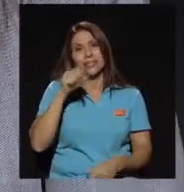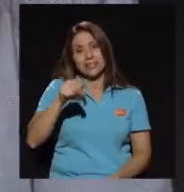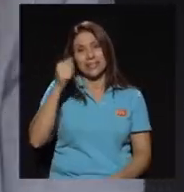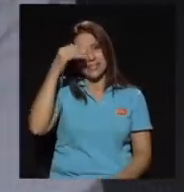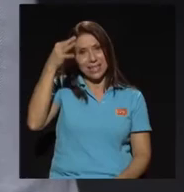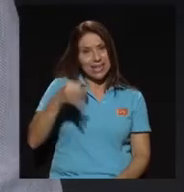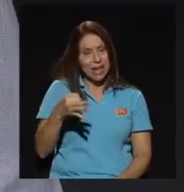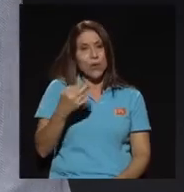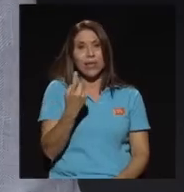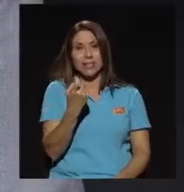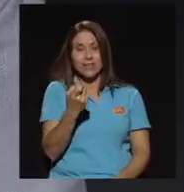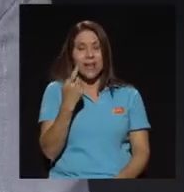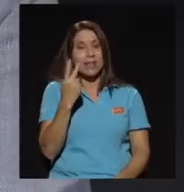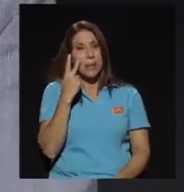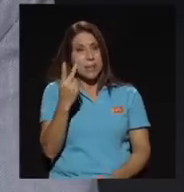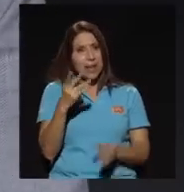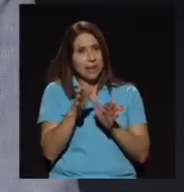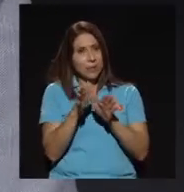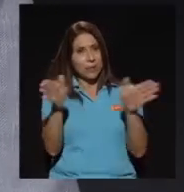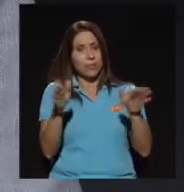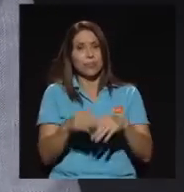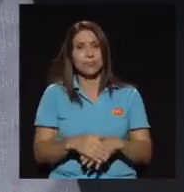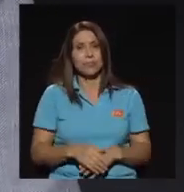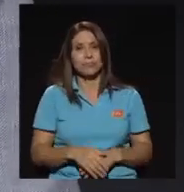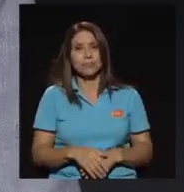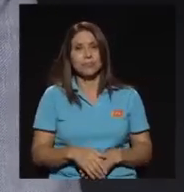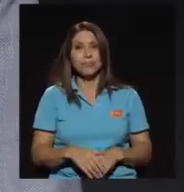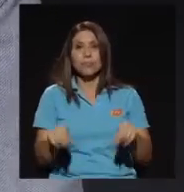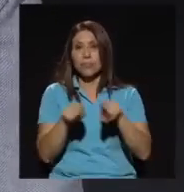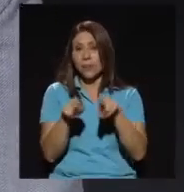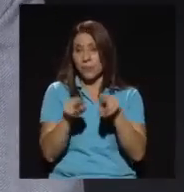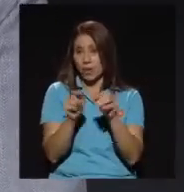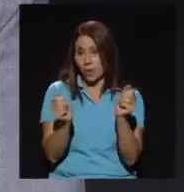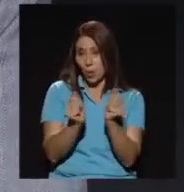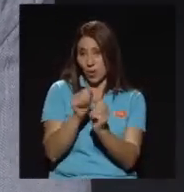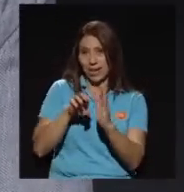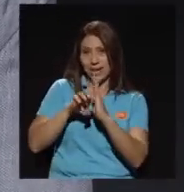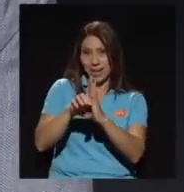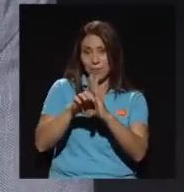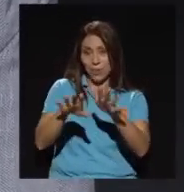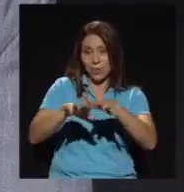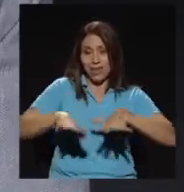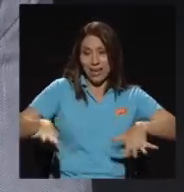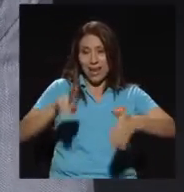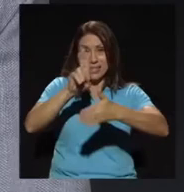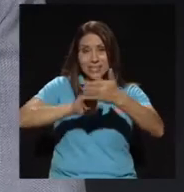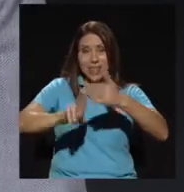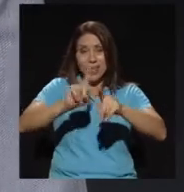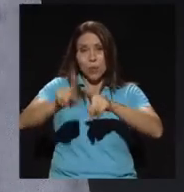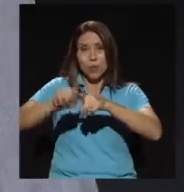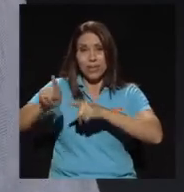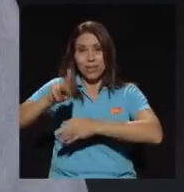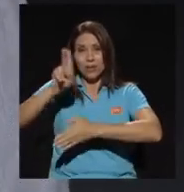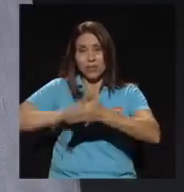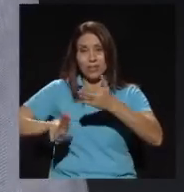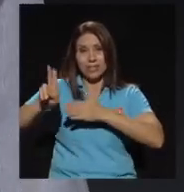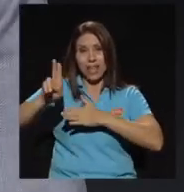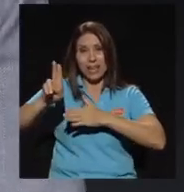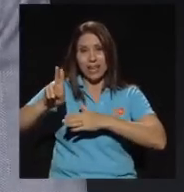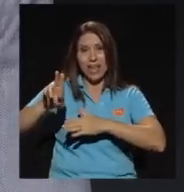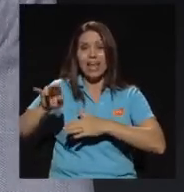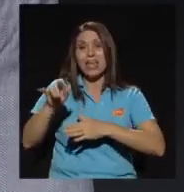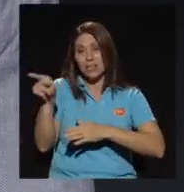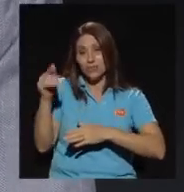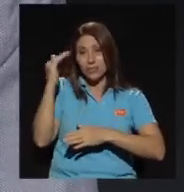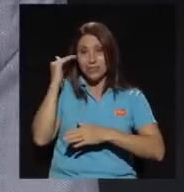grande. El otro tema está sobre el ejemplo de la sede interuniversitaria, es que como sector público, y a propósito de la introducción que usted siempre hace en sus